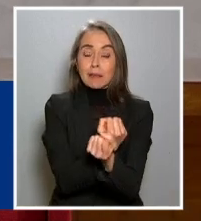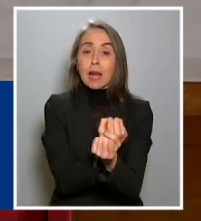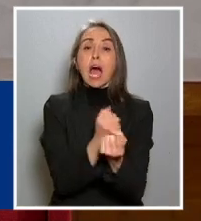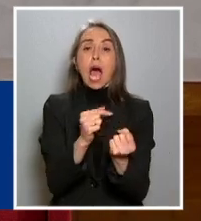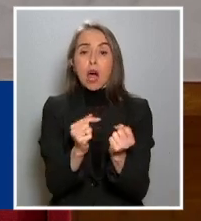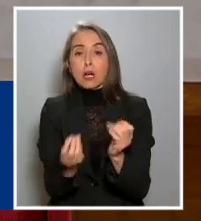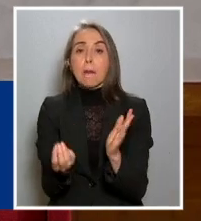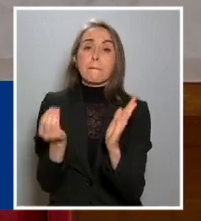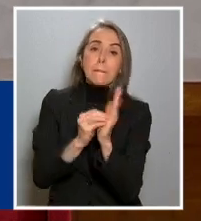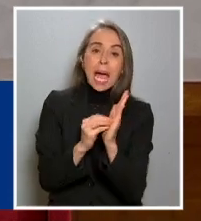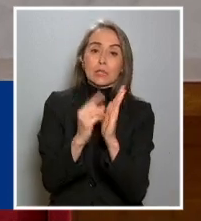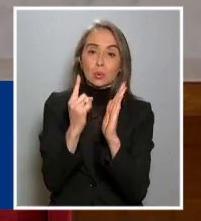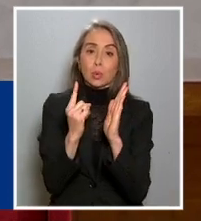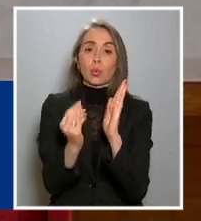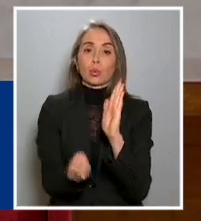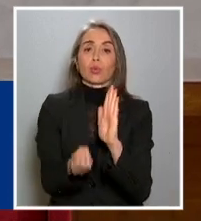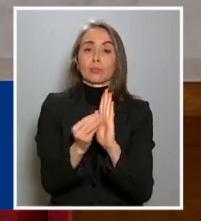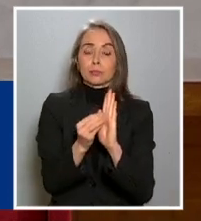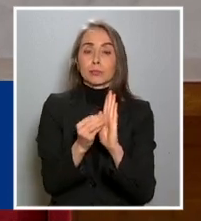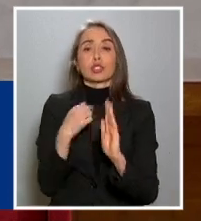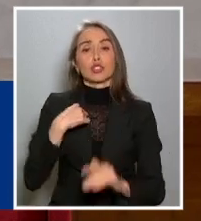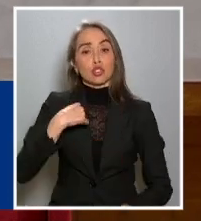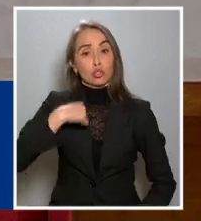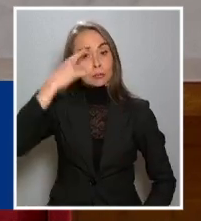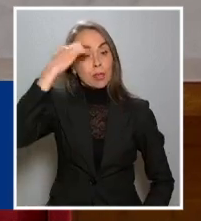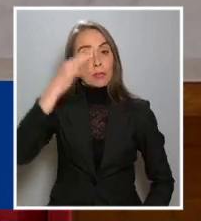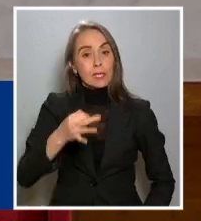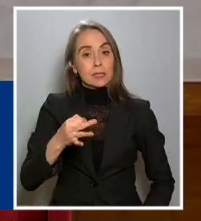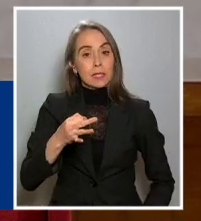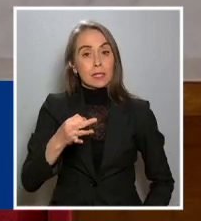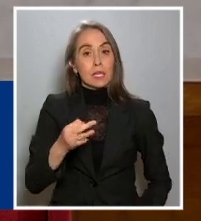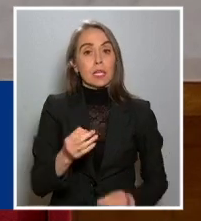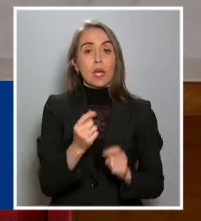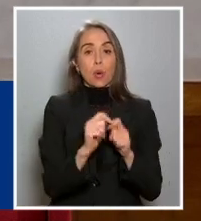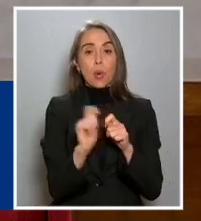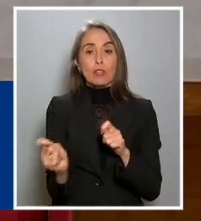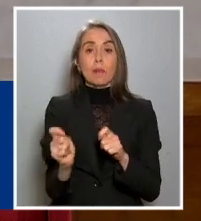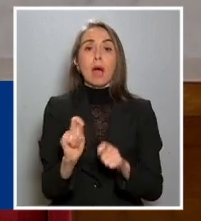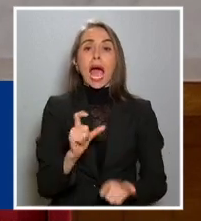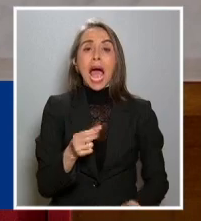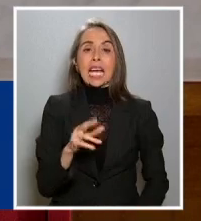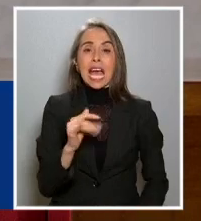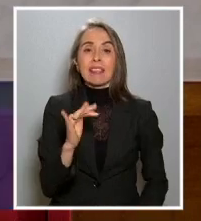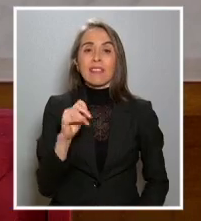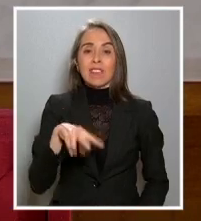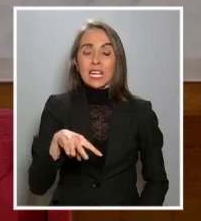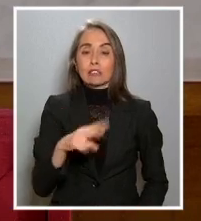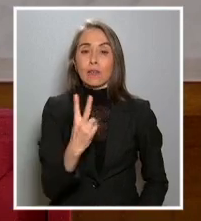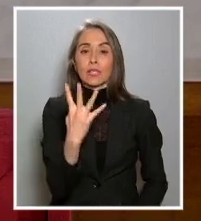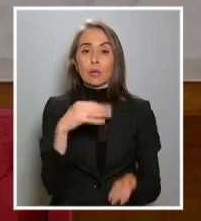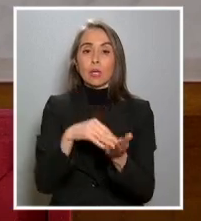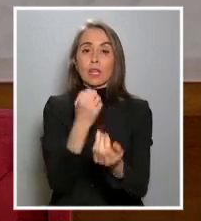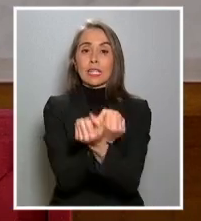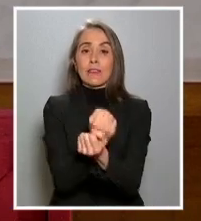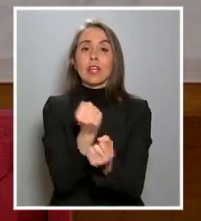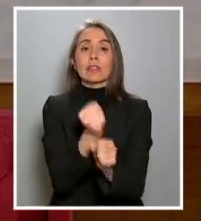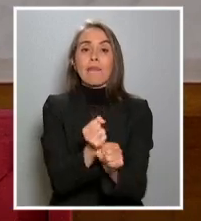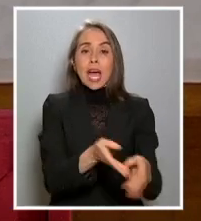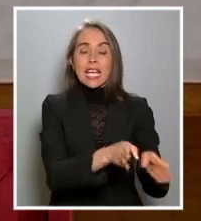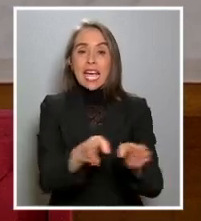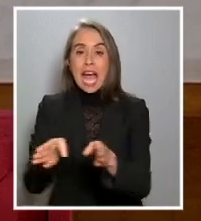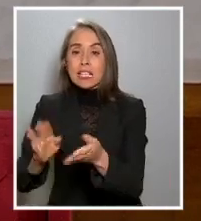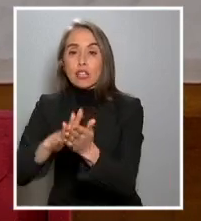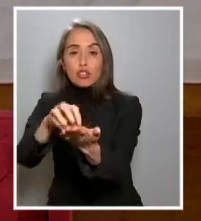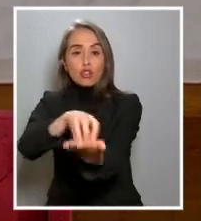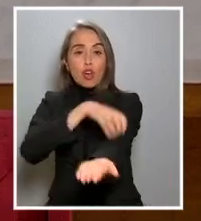paso adicional. He decidido aumentar el monto de la gratificación de los 24.000 carabineros que trabajan en las calles en